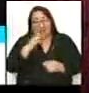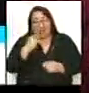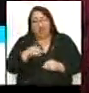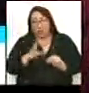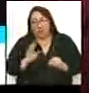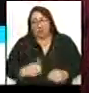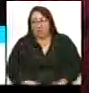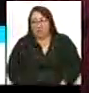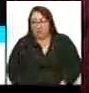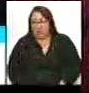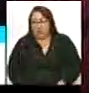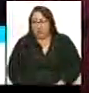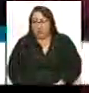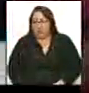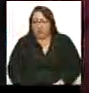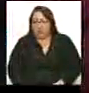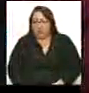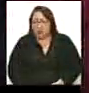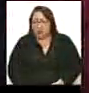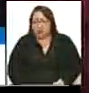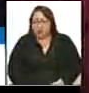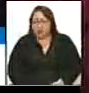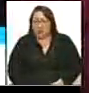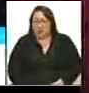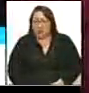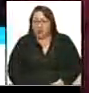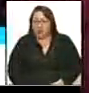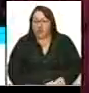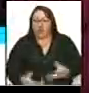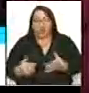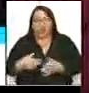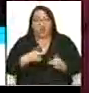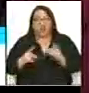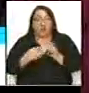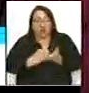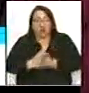eso es donde yo quisiera que el debate se oriente principalmente.